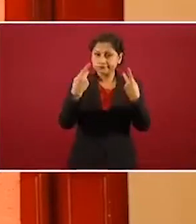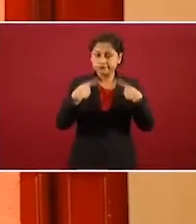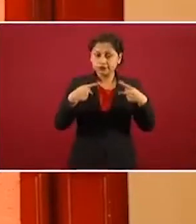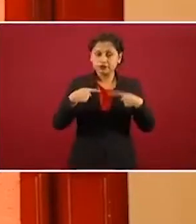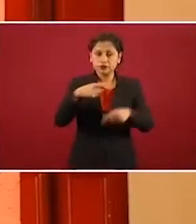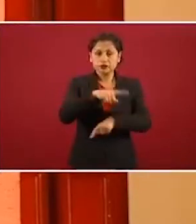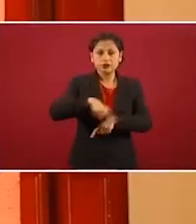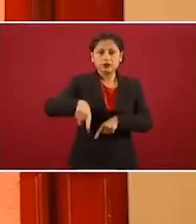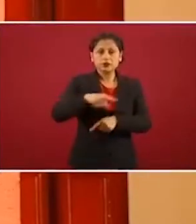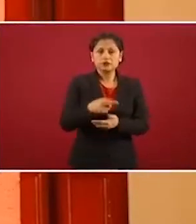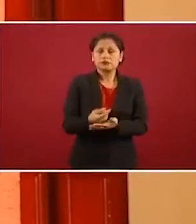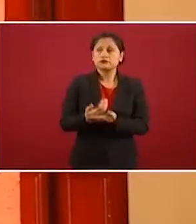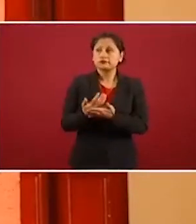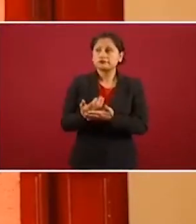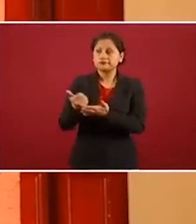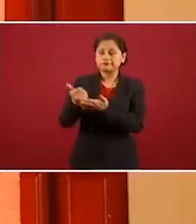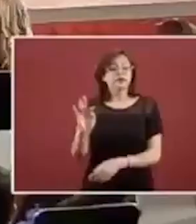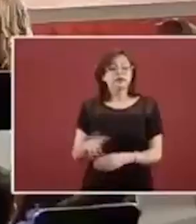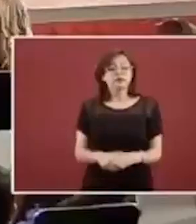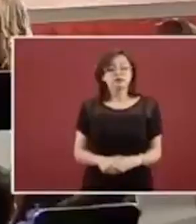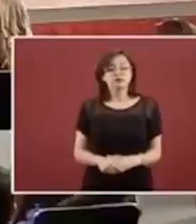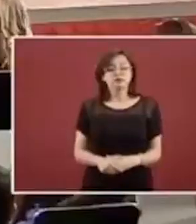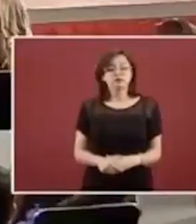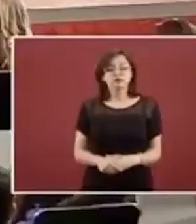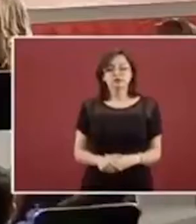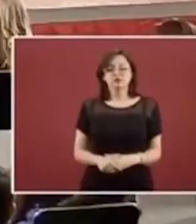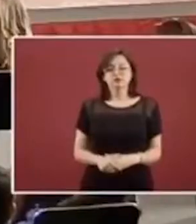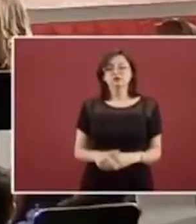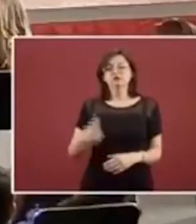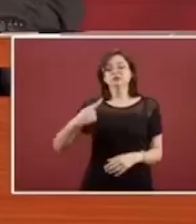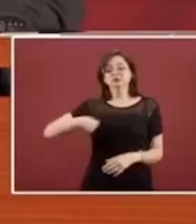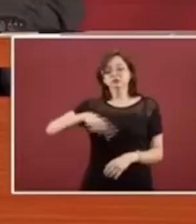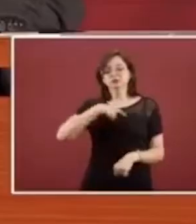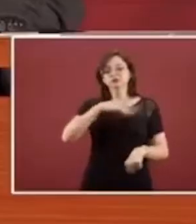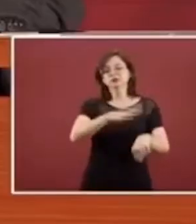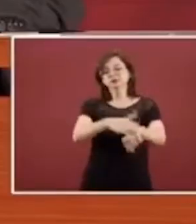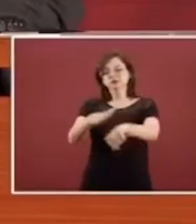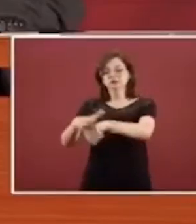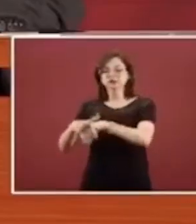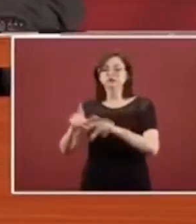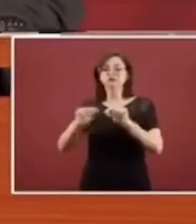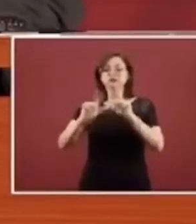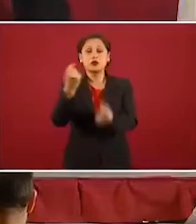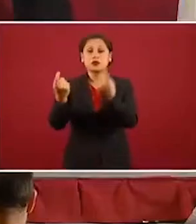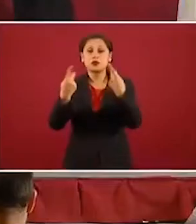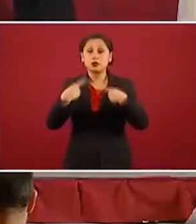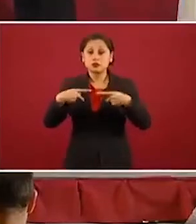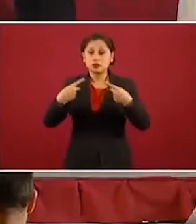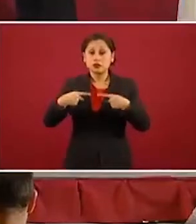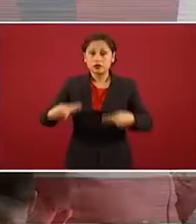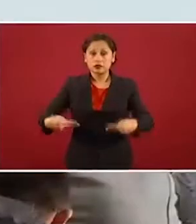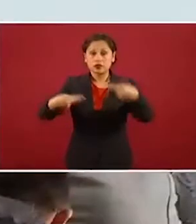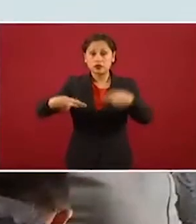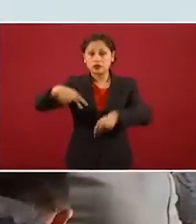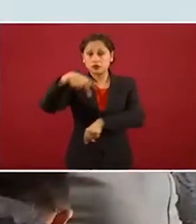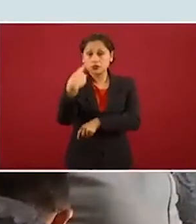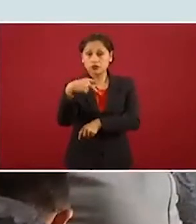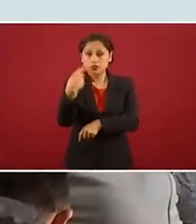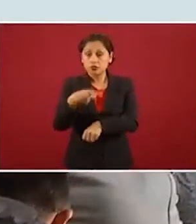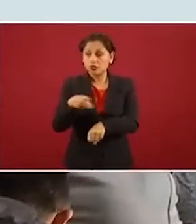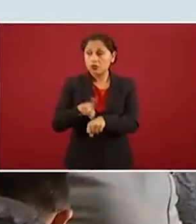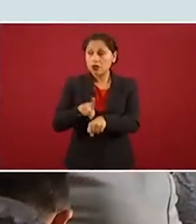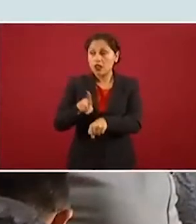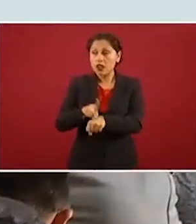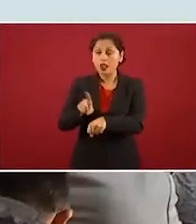Prevención y Promoción de la Salud, Hugo López-Gatell, y de otros funcionarios como Marcelo Ebrard. La actitud de López Obrador es contraria a la